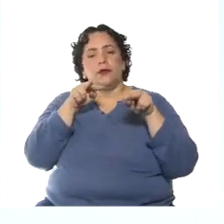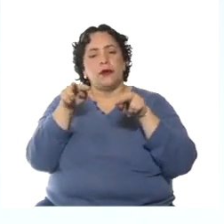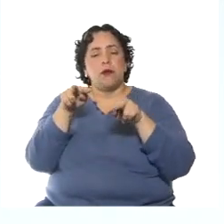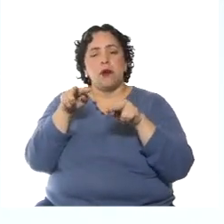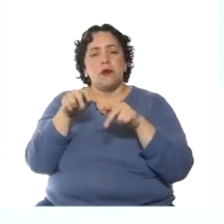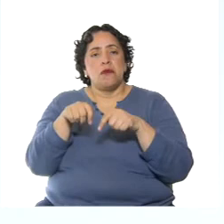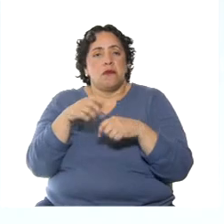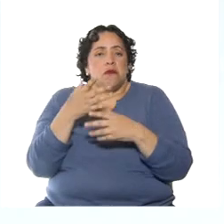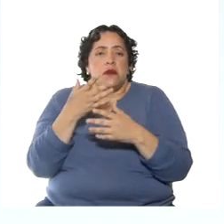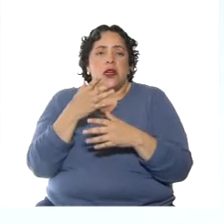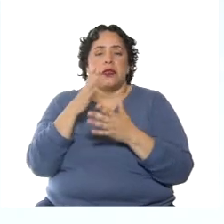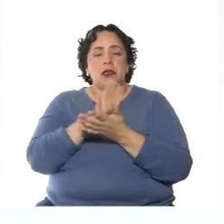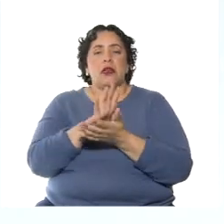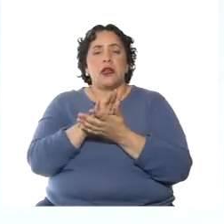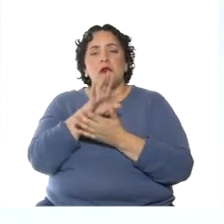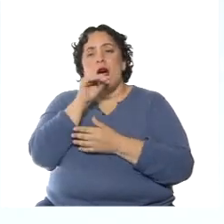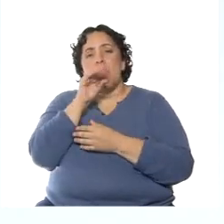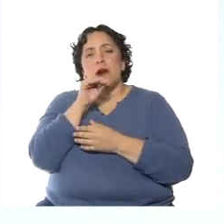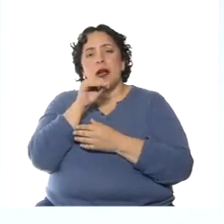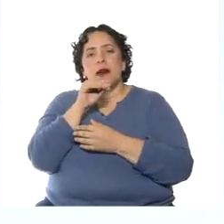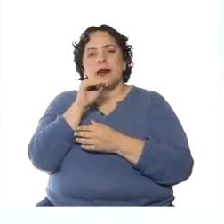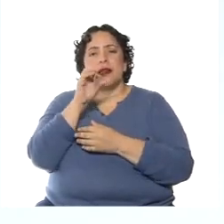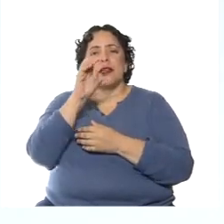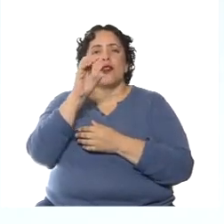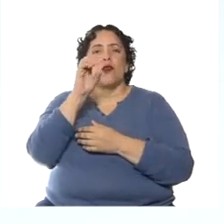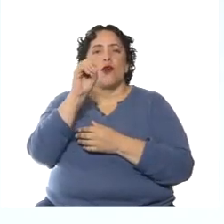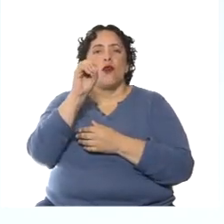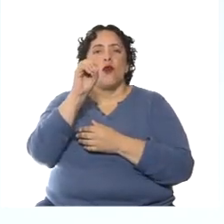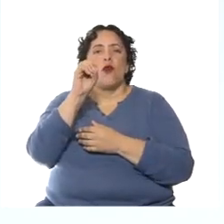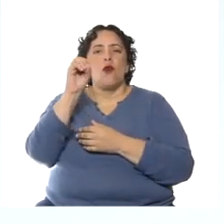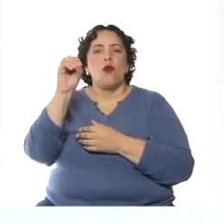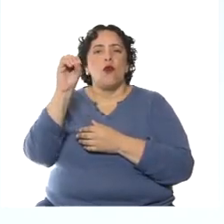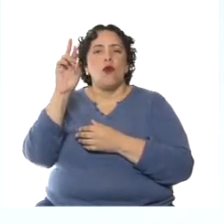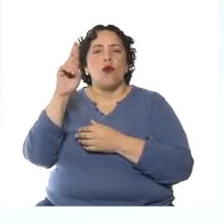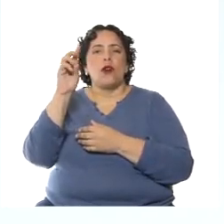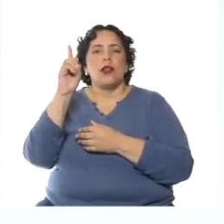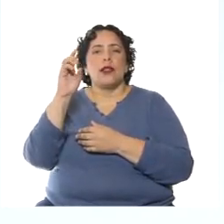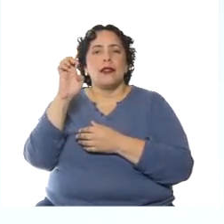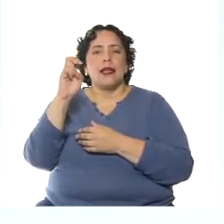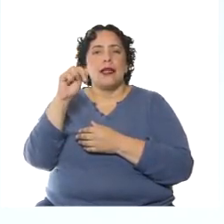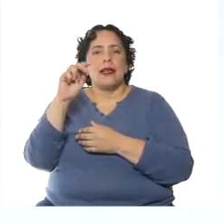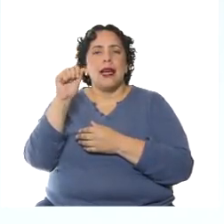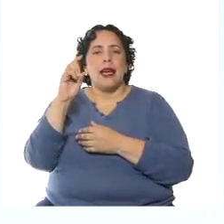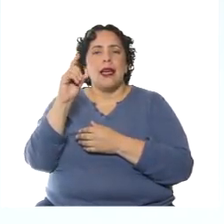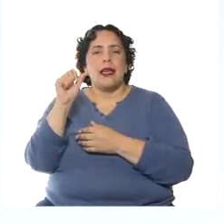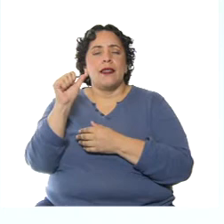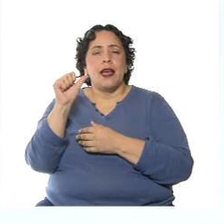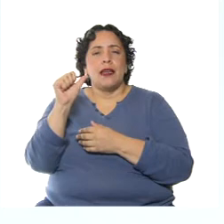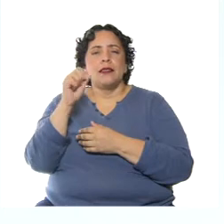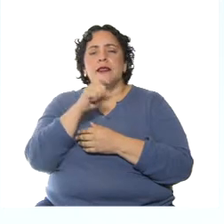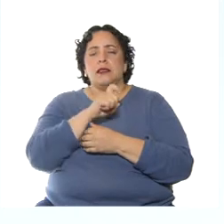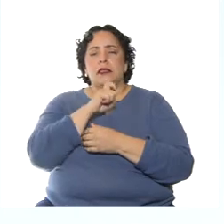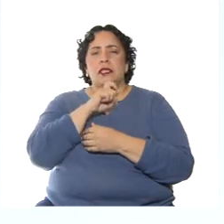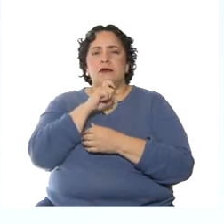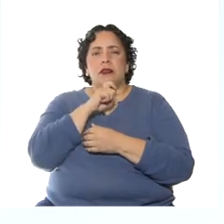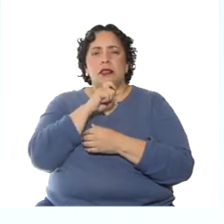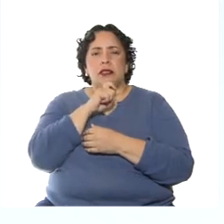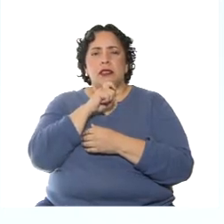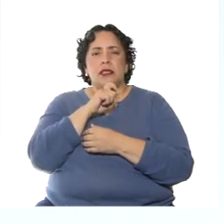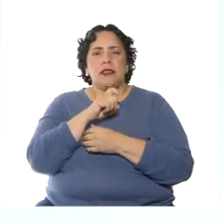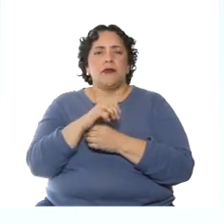ninguna afectación, okay, hablar de coordenadas es difícil, quizás nos cueste un poco comprenderlo, pero si